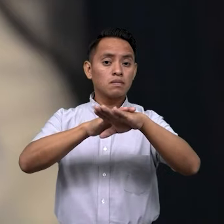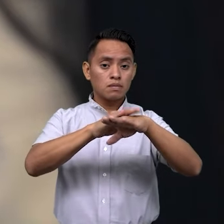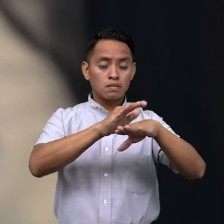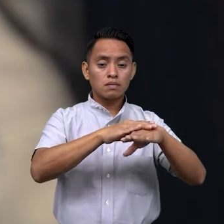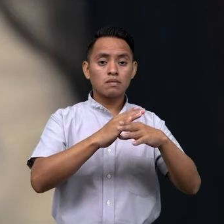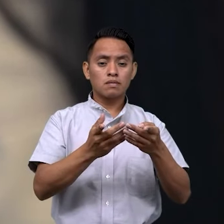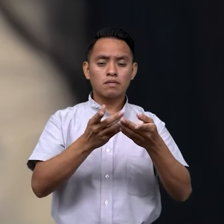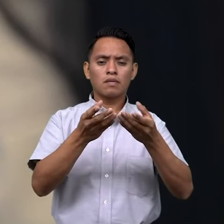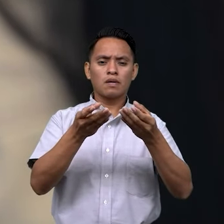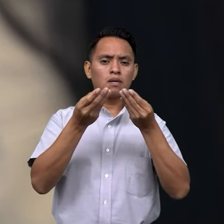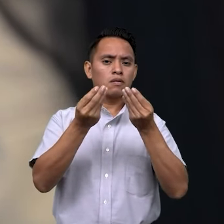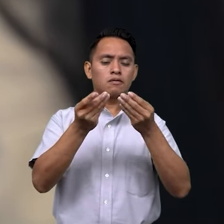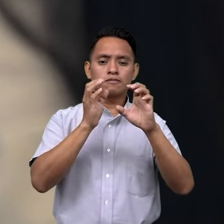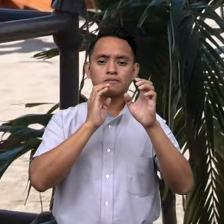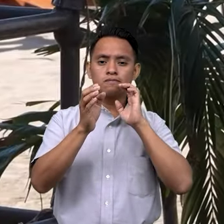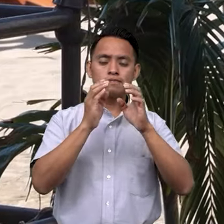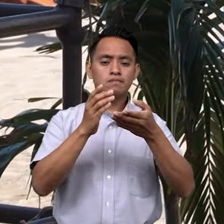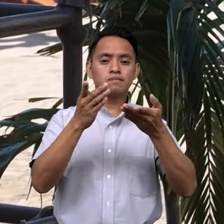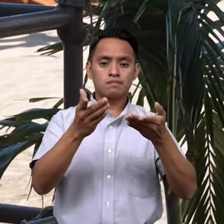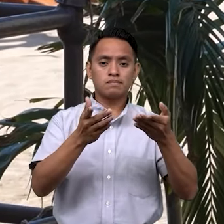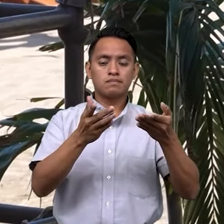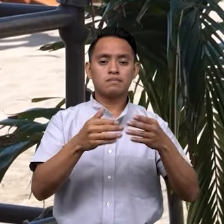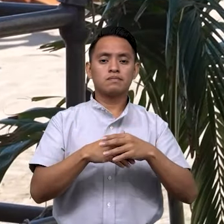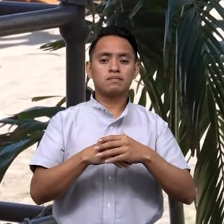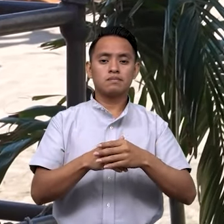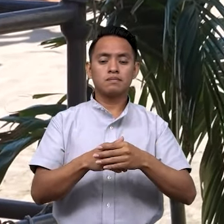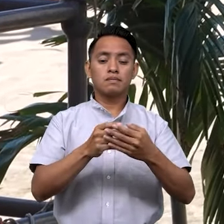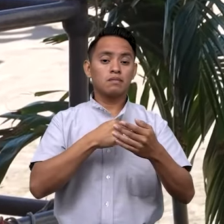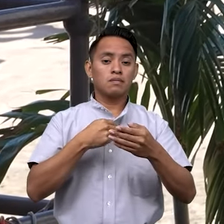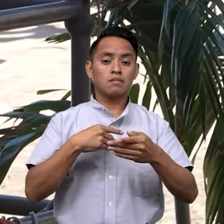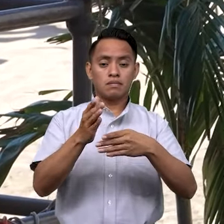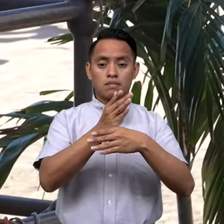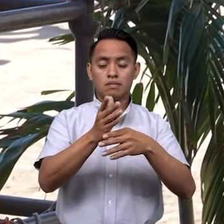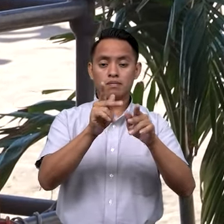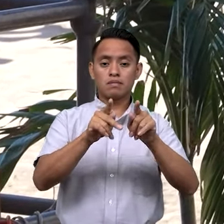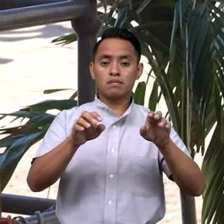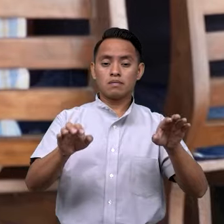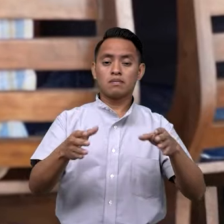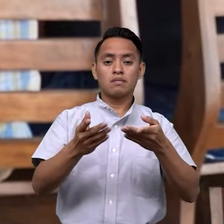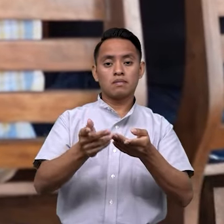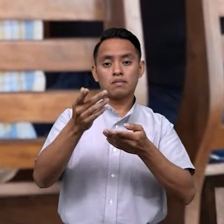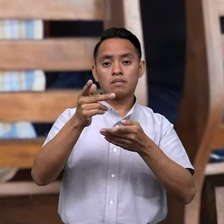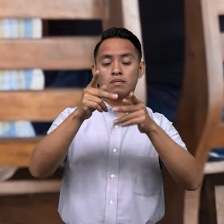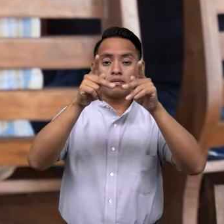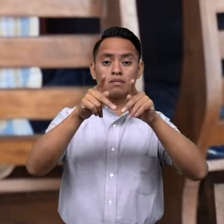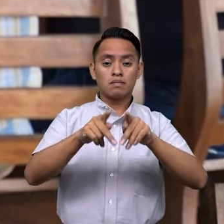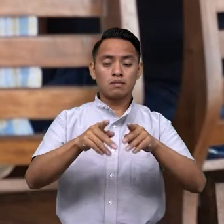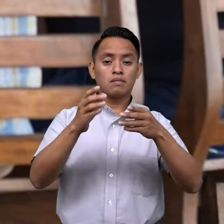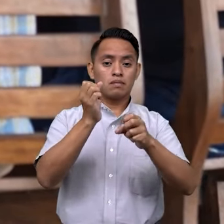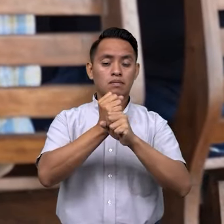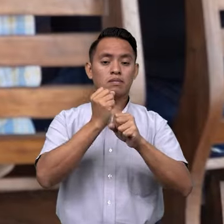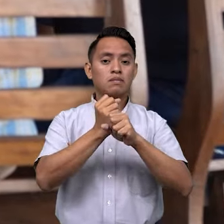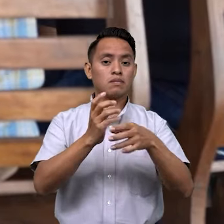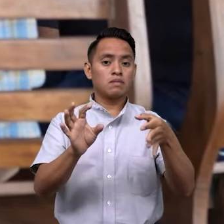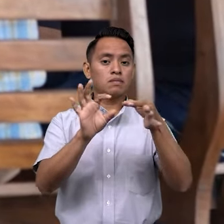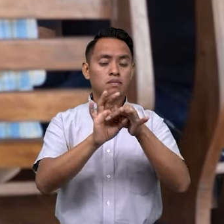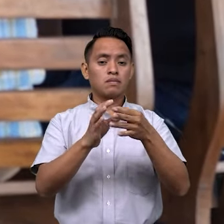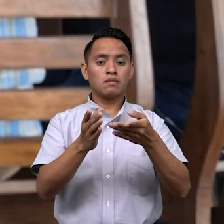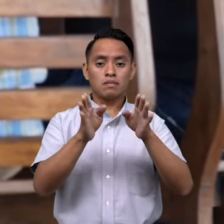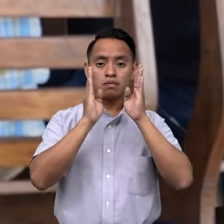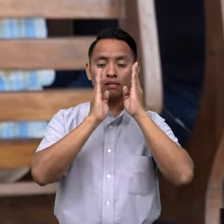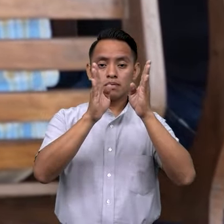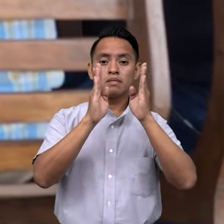en constante comunicación pues, con las autoridades locales. Hemos creado diferentes planes con nuestro personal y con nuestro equipo de trabajo para atender a todos los